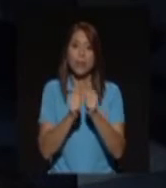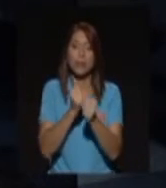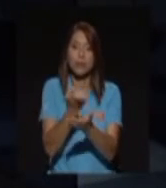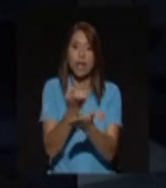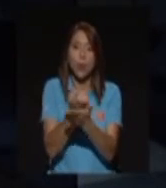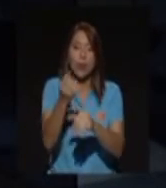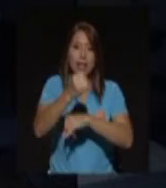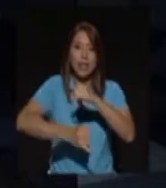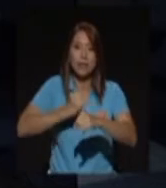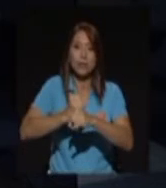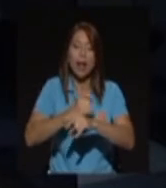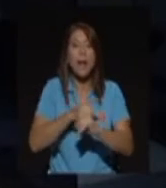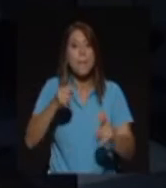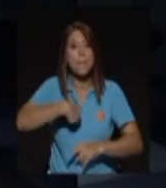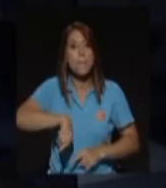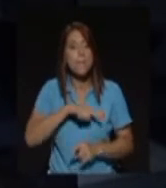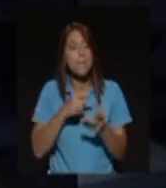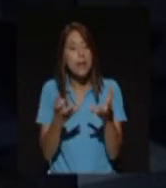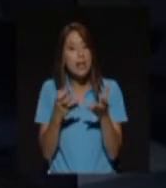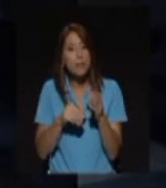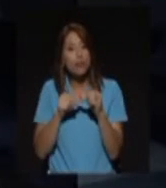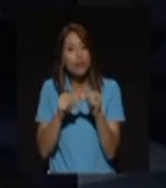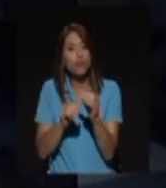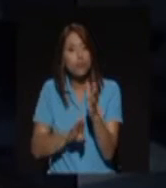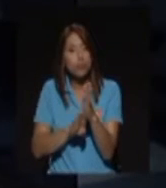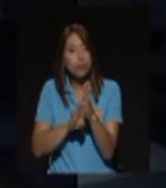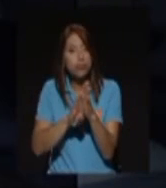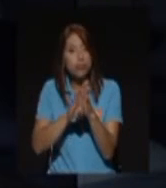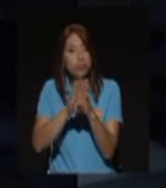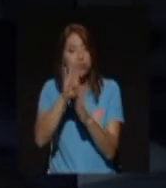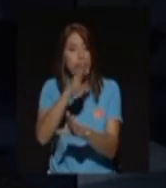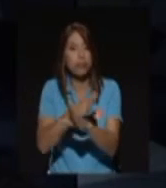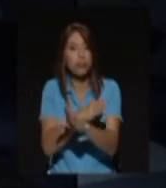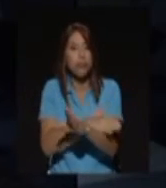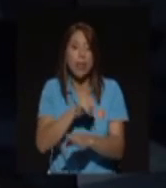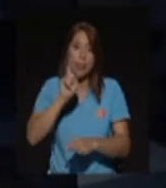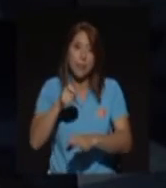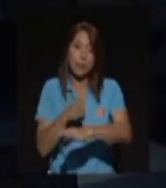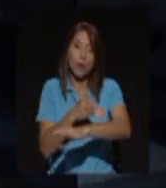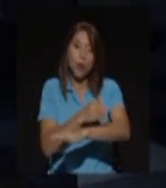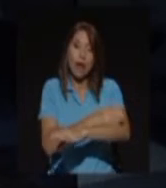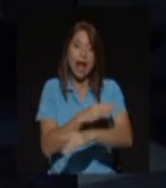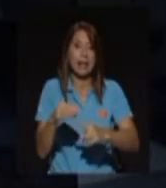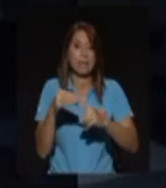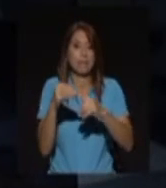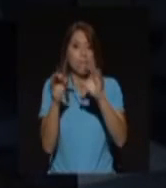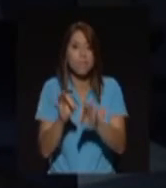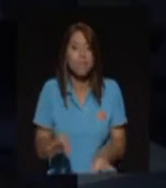queremos seguir creciendo, ¿verdad?, tenemos que mejorar, ¿verdad?, y tenemos que mejorar significativamente,